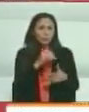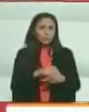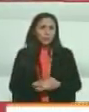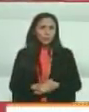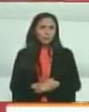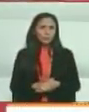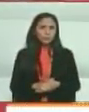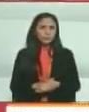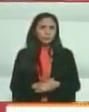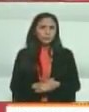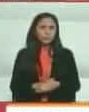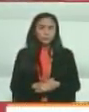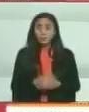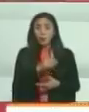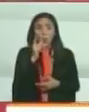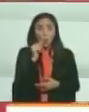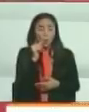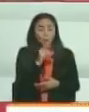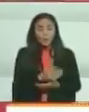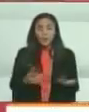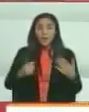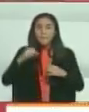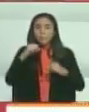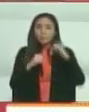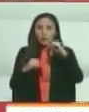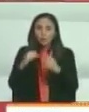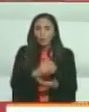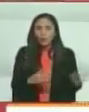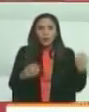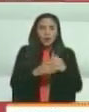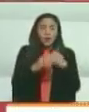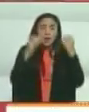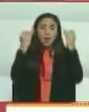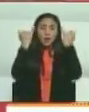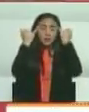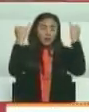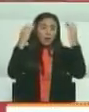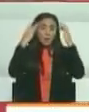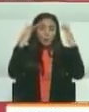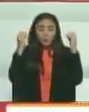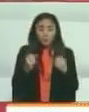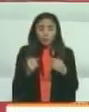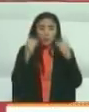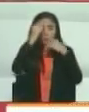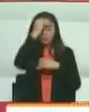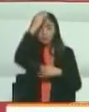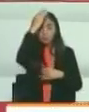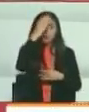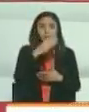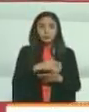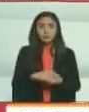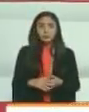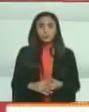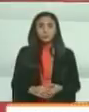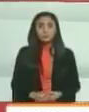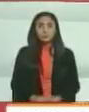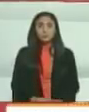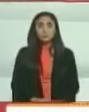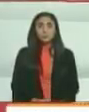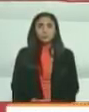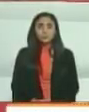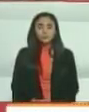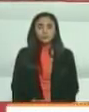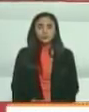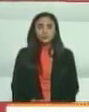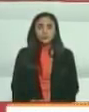Tipo, muy inteligente, un boxeador. Los jóvenes a lo mejor no han conocido, no han escuchado hablar. Él se llamaba Cassius Clay y luego se